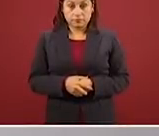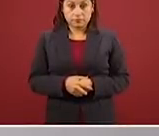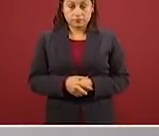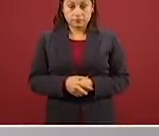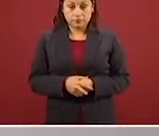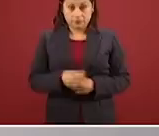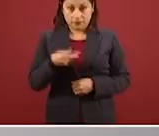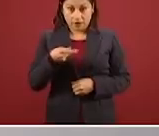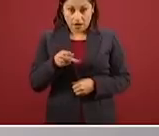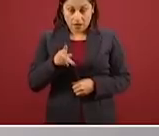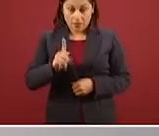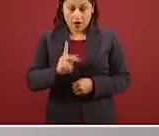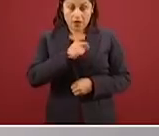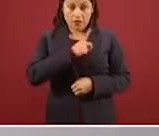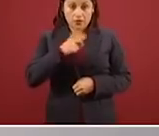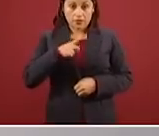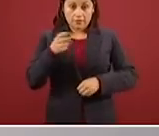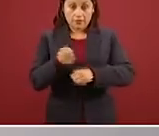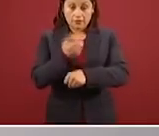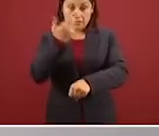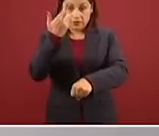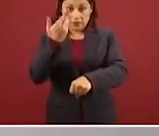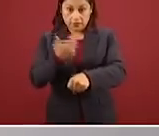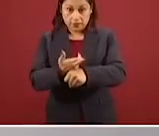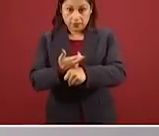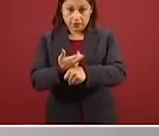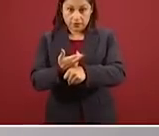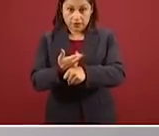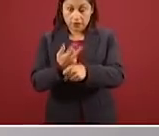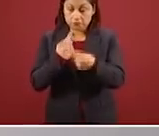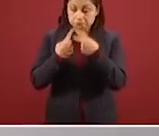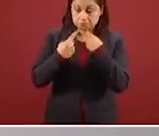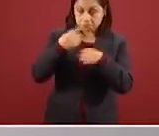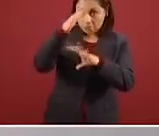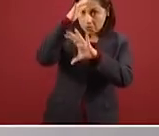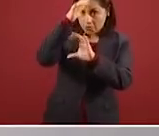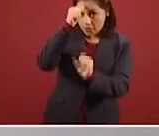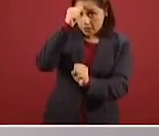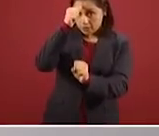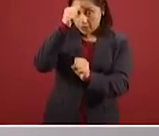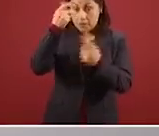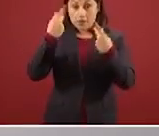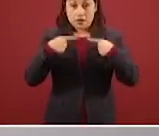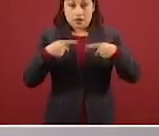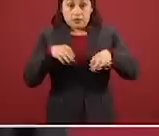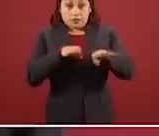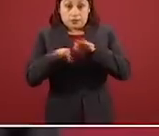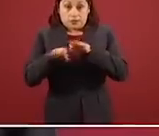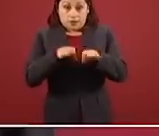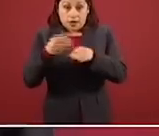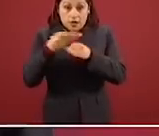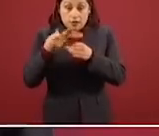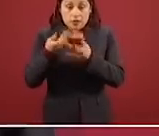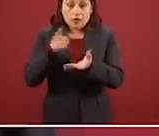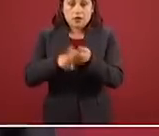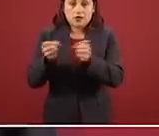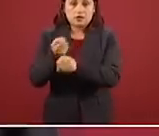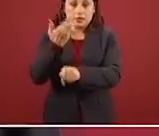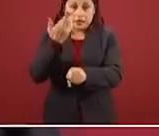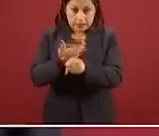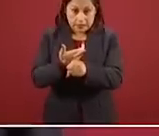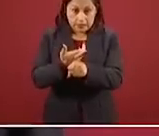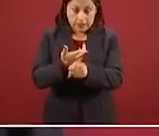con acuerdos, sin despedir a trabajadores, sin obligar a